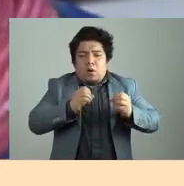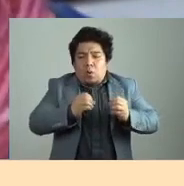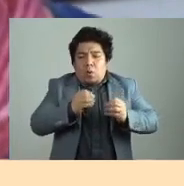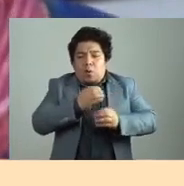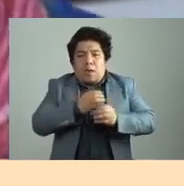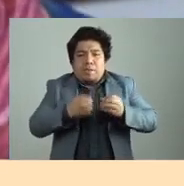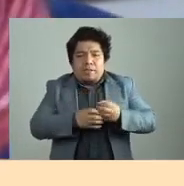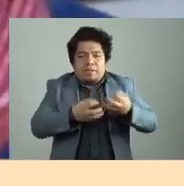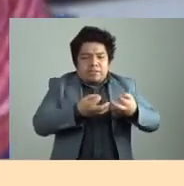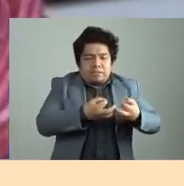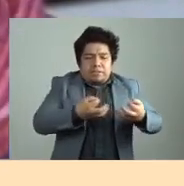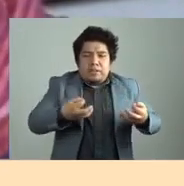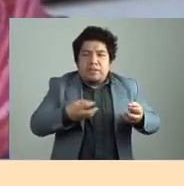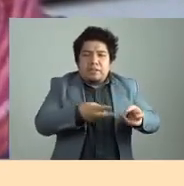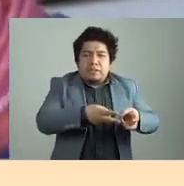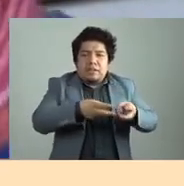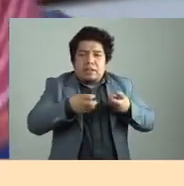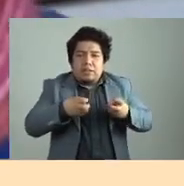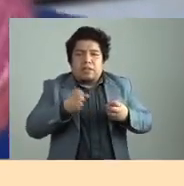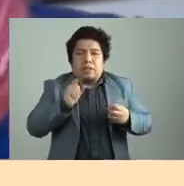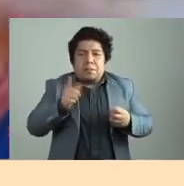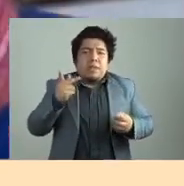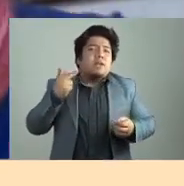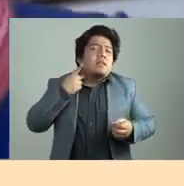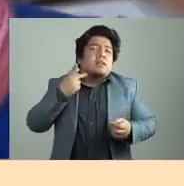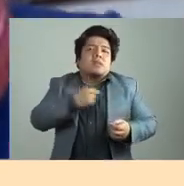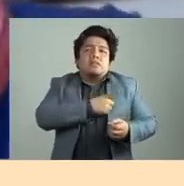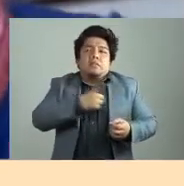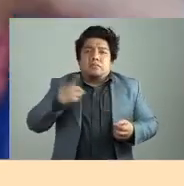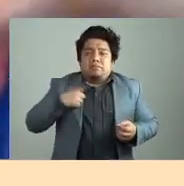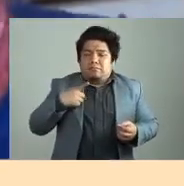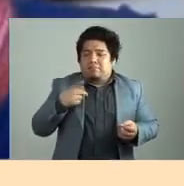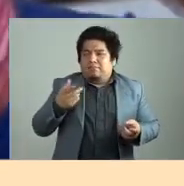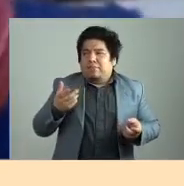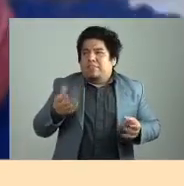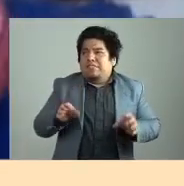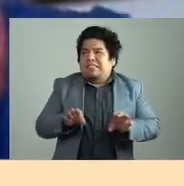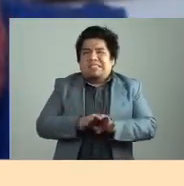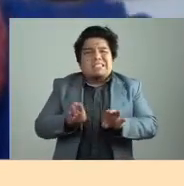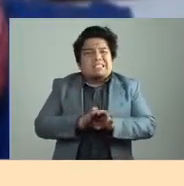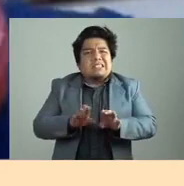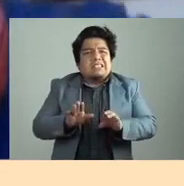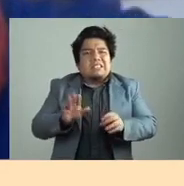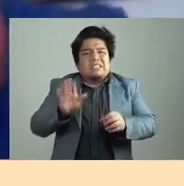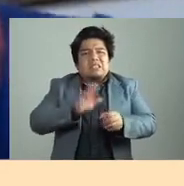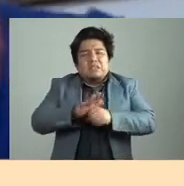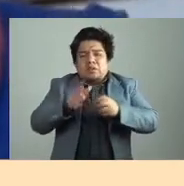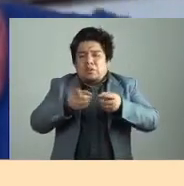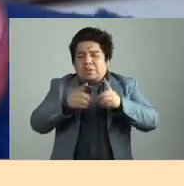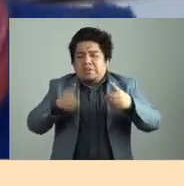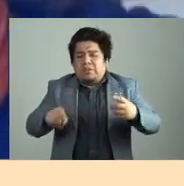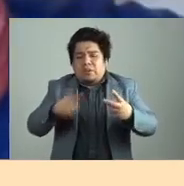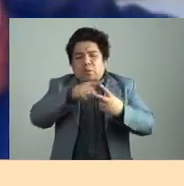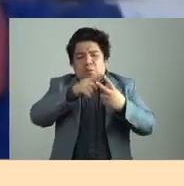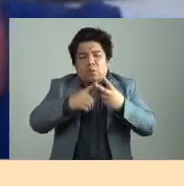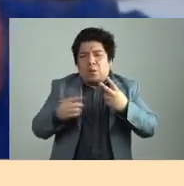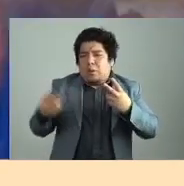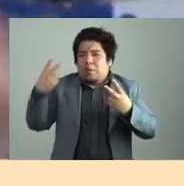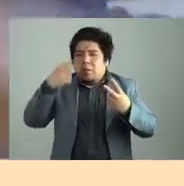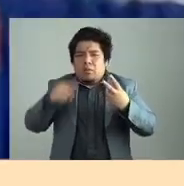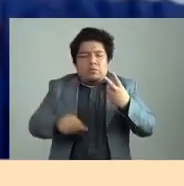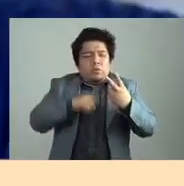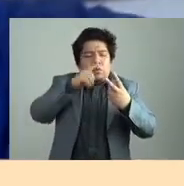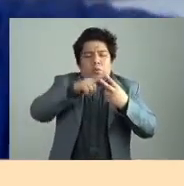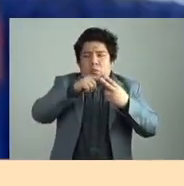también la política de la deuda política de la deuda que se desarrolla a dos niveles a un nivel